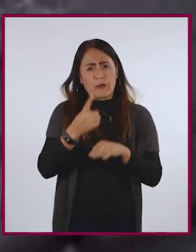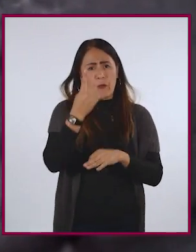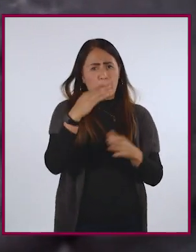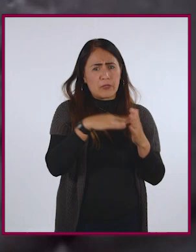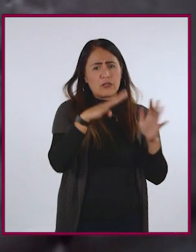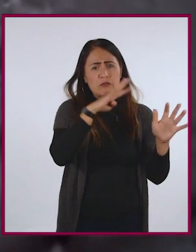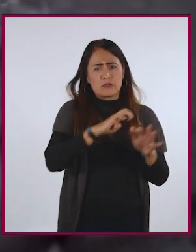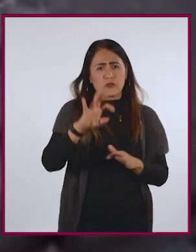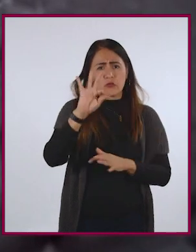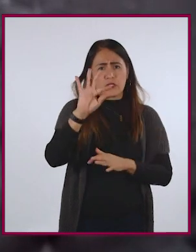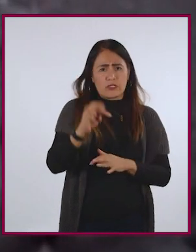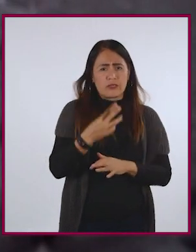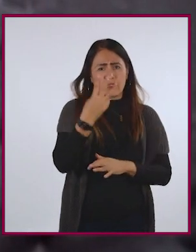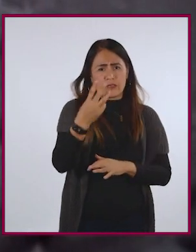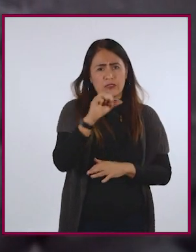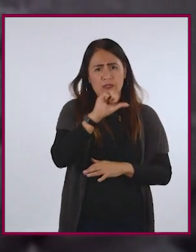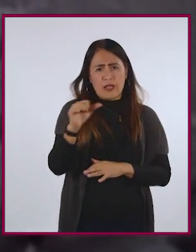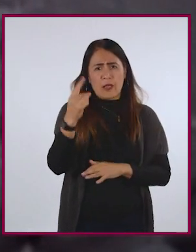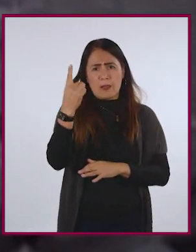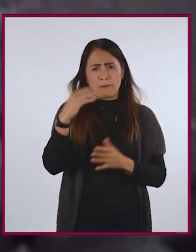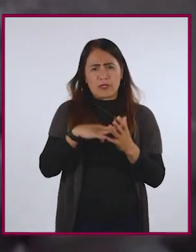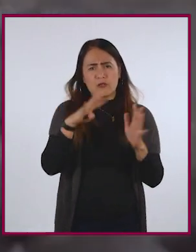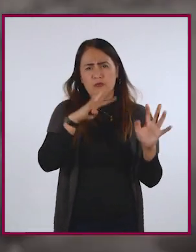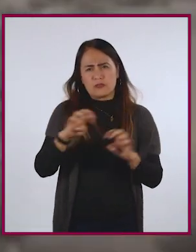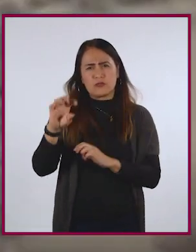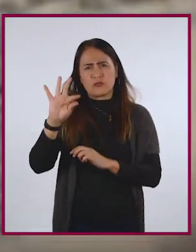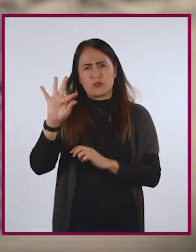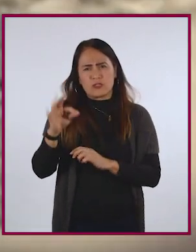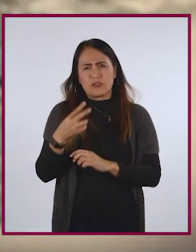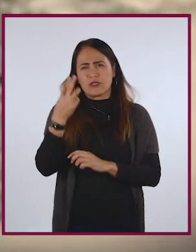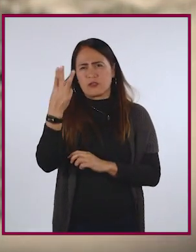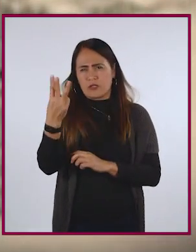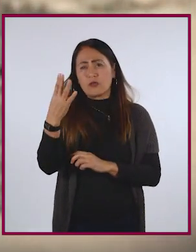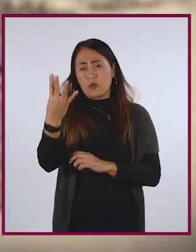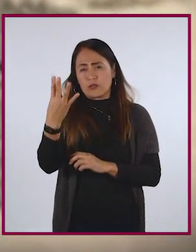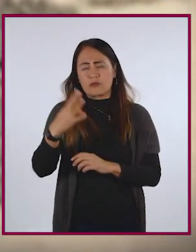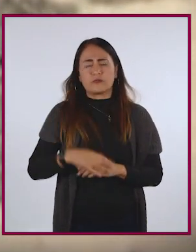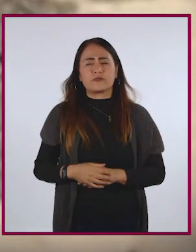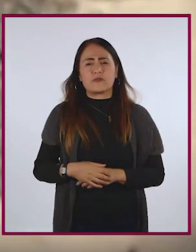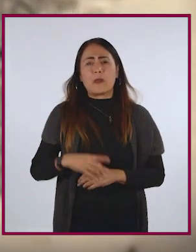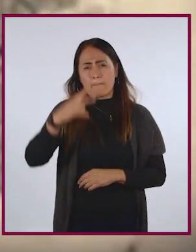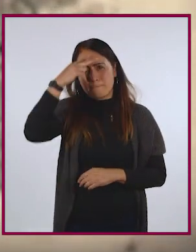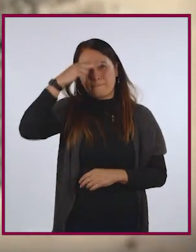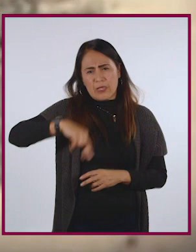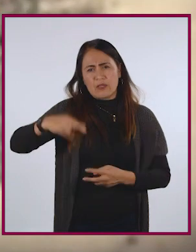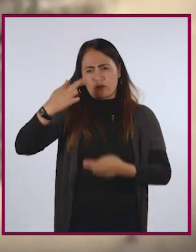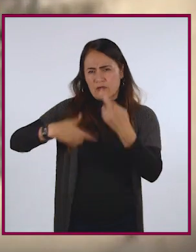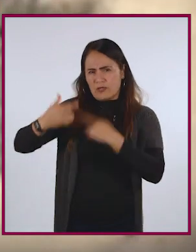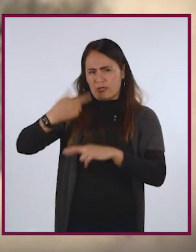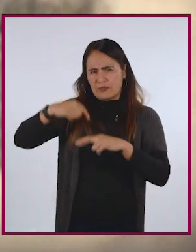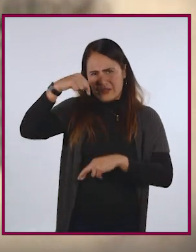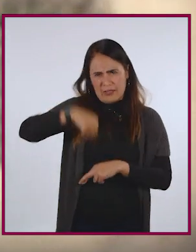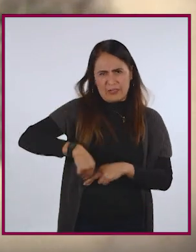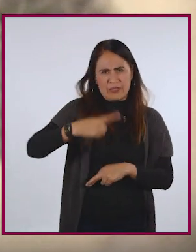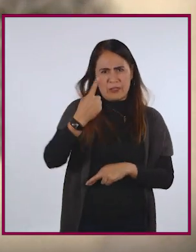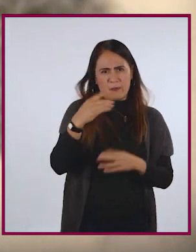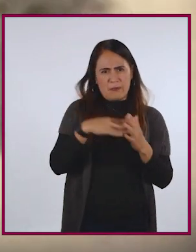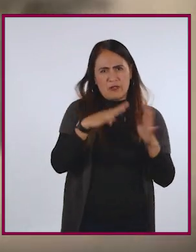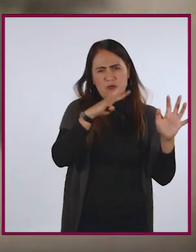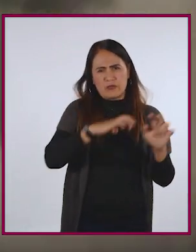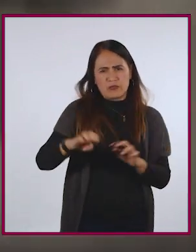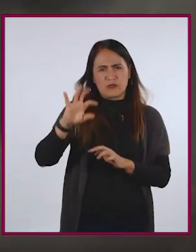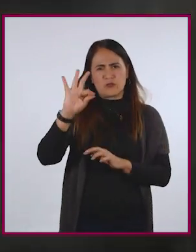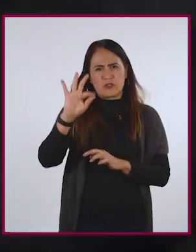de 1943 a 1944. Al regresar a México, en